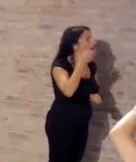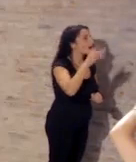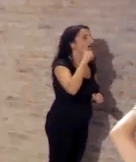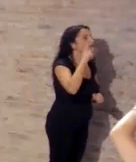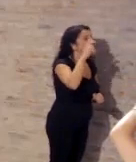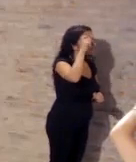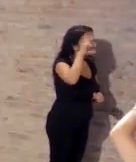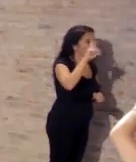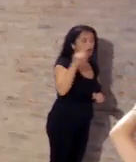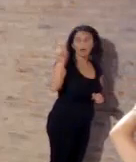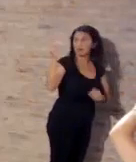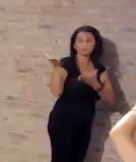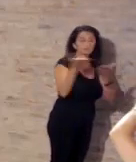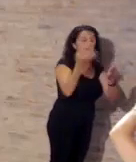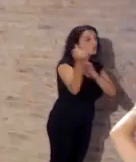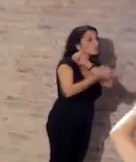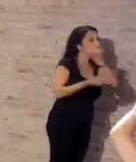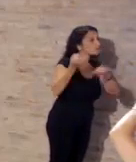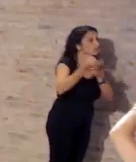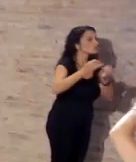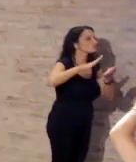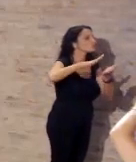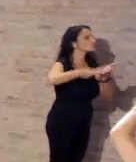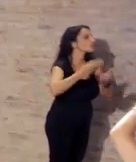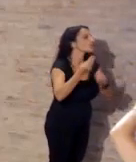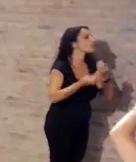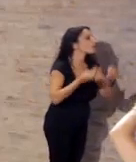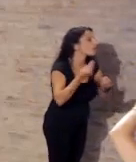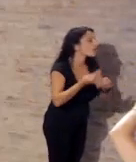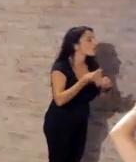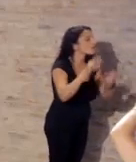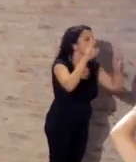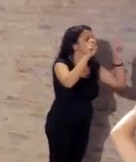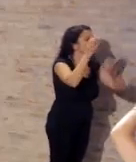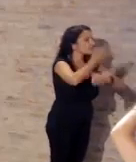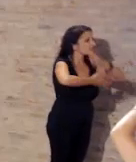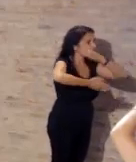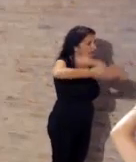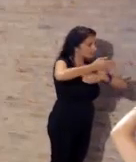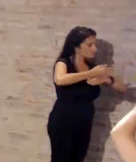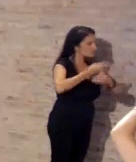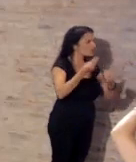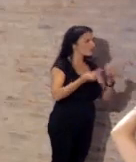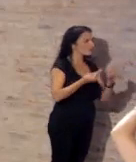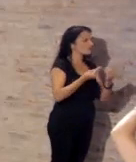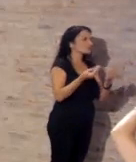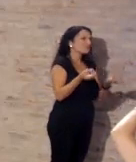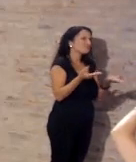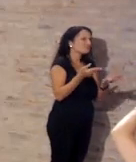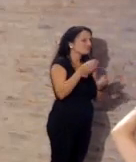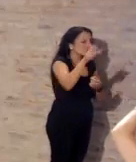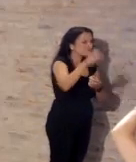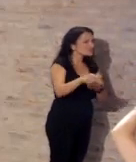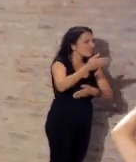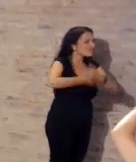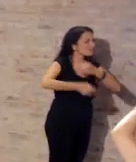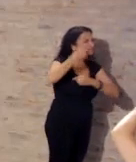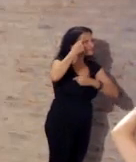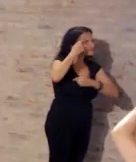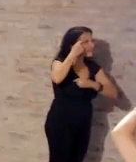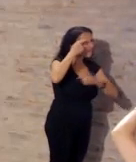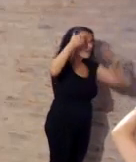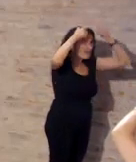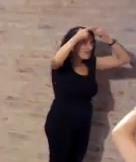discapacidad como parte de la identidad de una persona sobre las concepciones en torno a la discapacidad donde se piensa siempre que somos